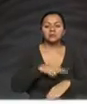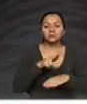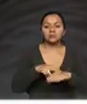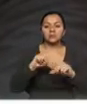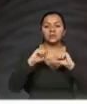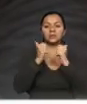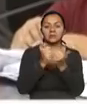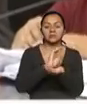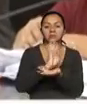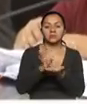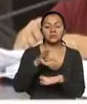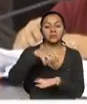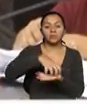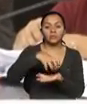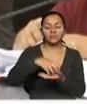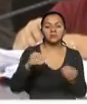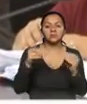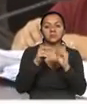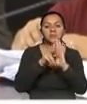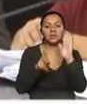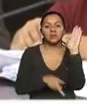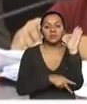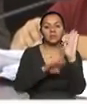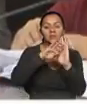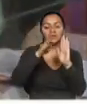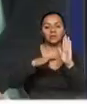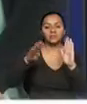andinos. Cristina Pavón, Noticiero Ciudadano.